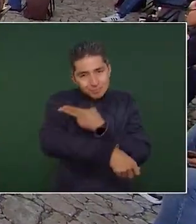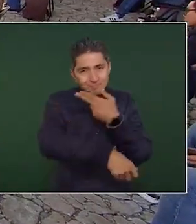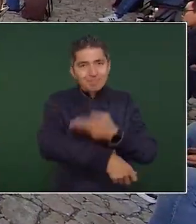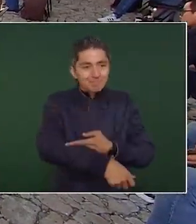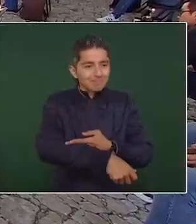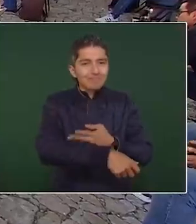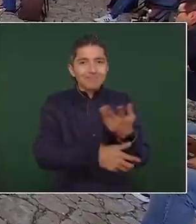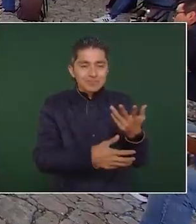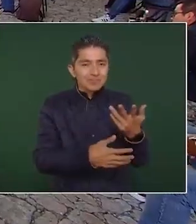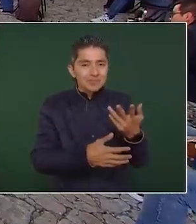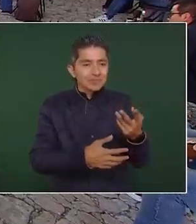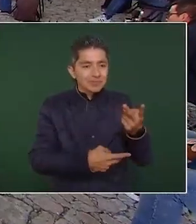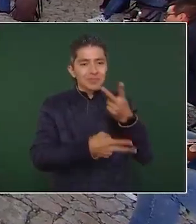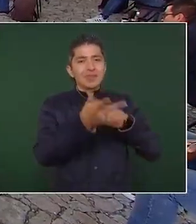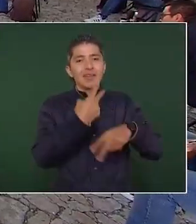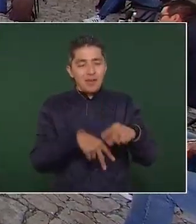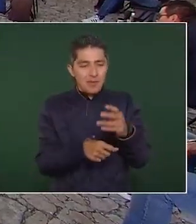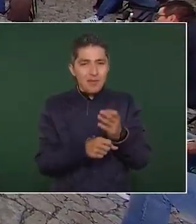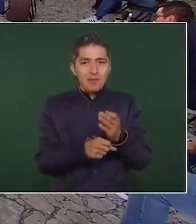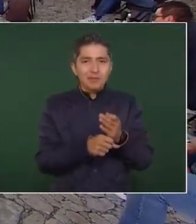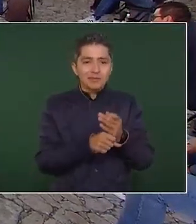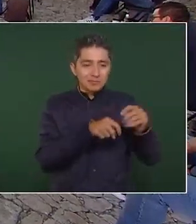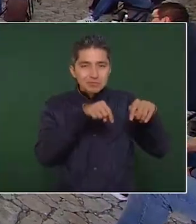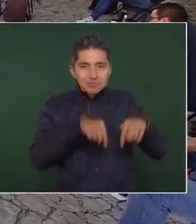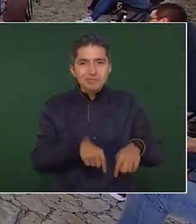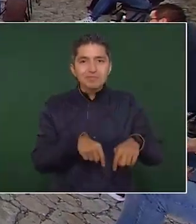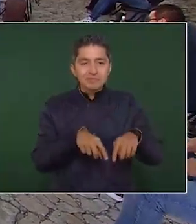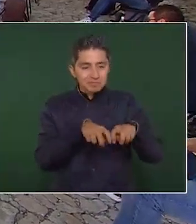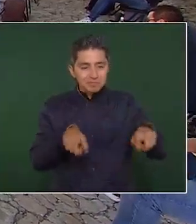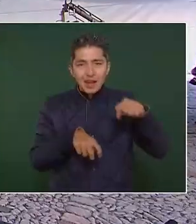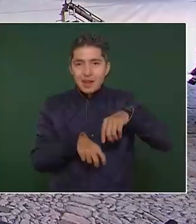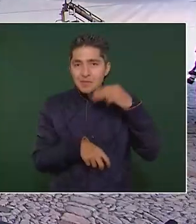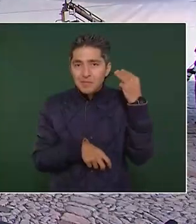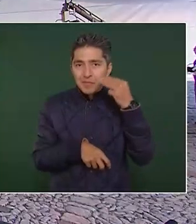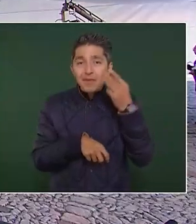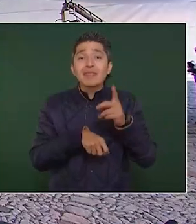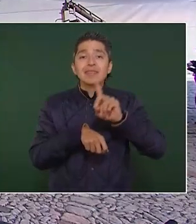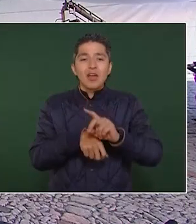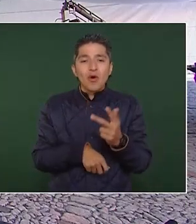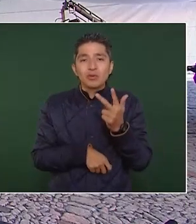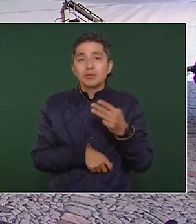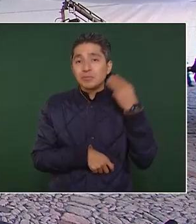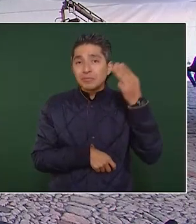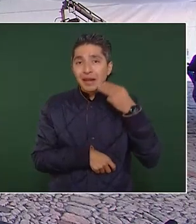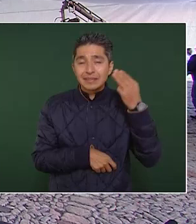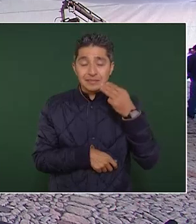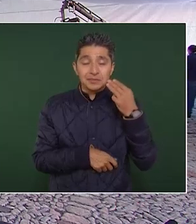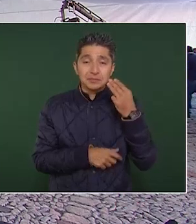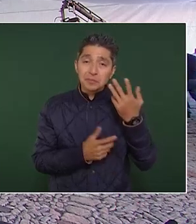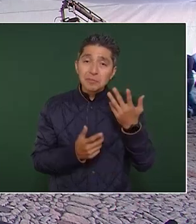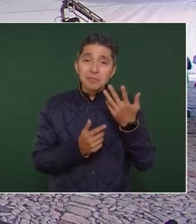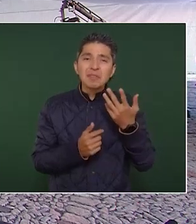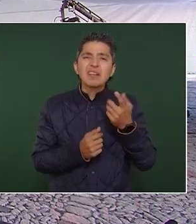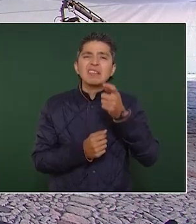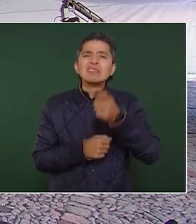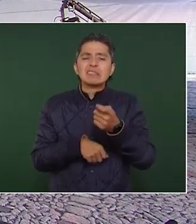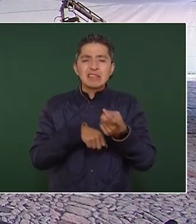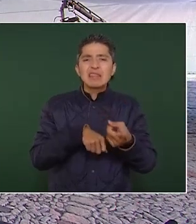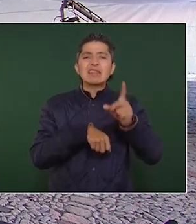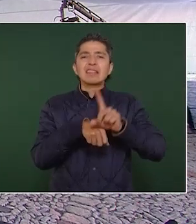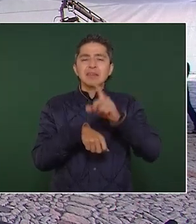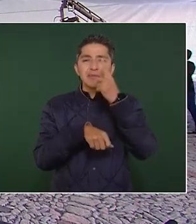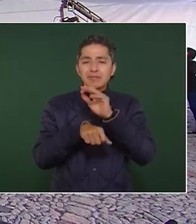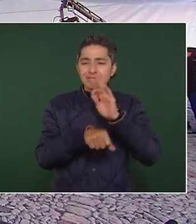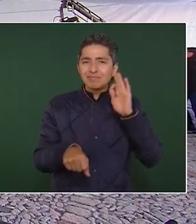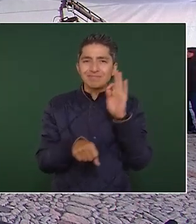que están hoy aquí con nosotros en Morelia el día 8 de marzo, el día de la